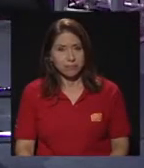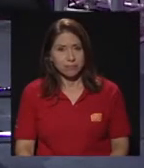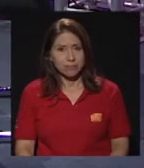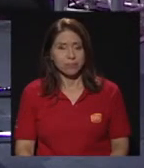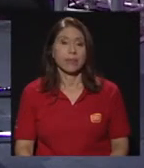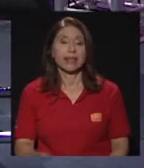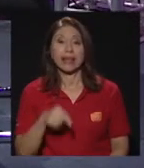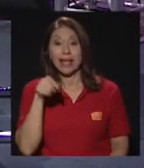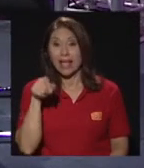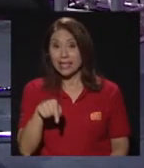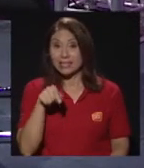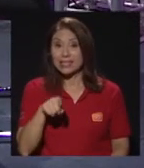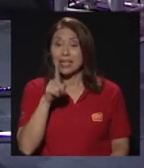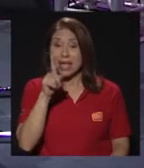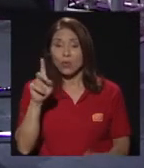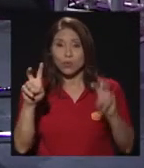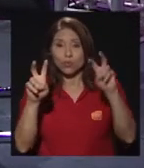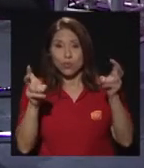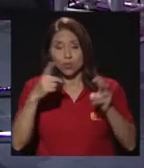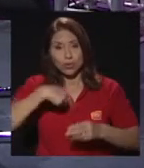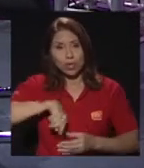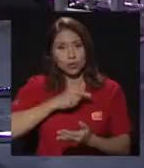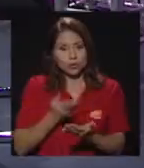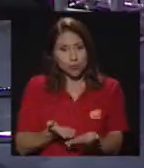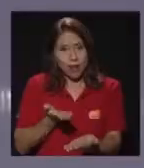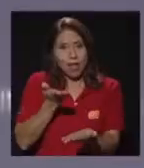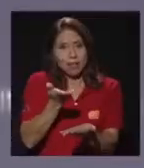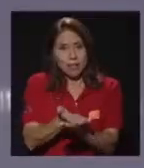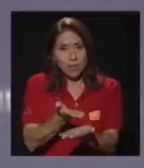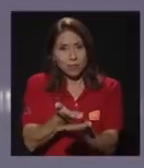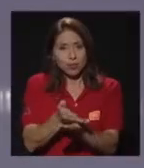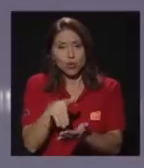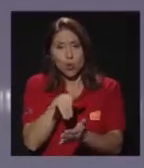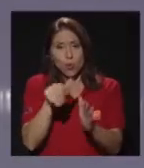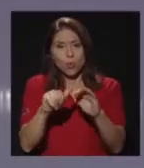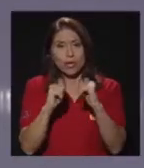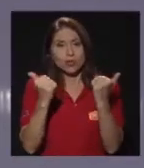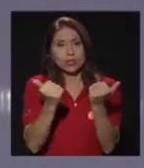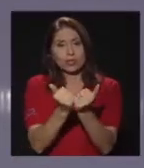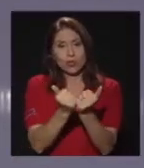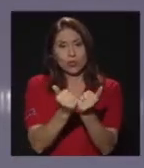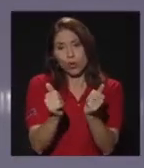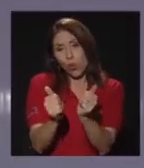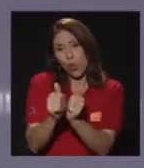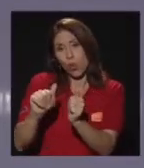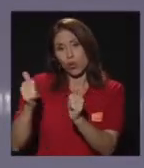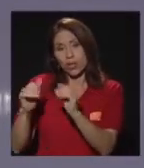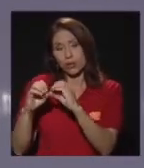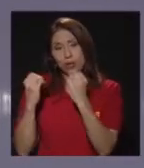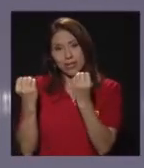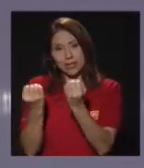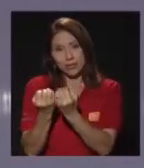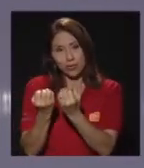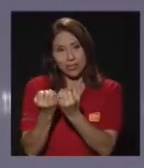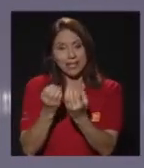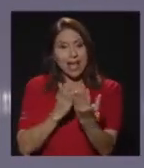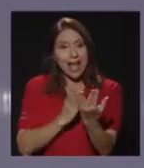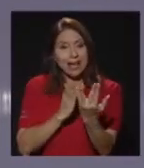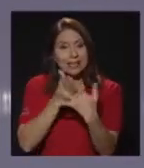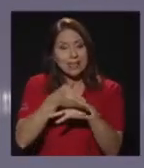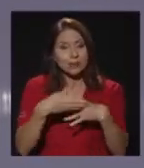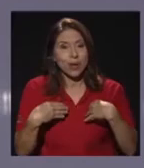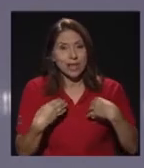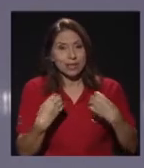Ese sería uno de los puntos que planteamos como asociación, junto con otras organizaciones, el acceso a la salud,